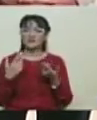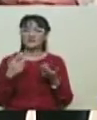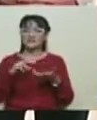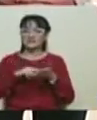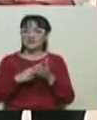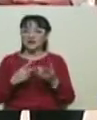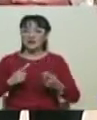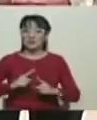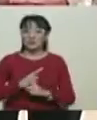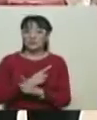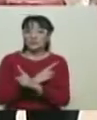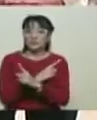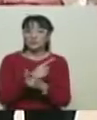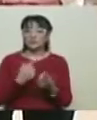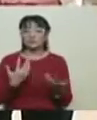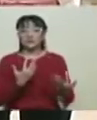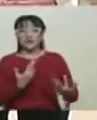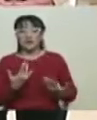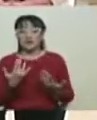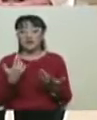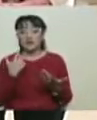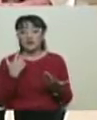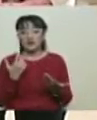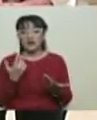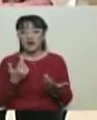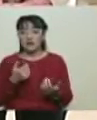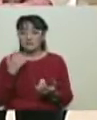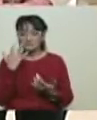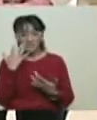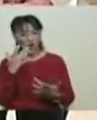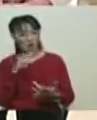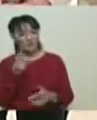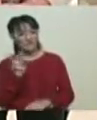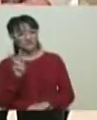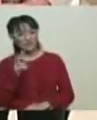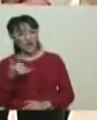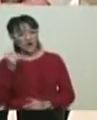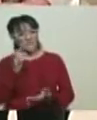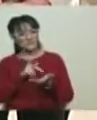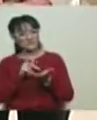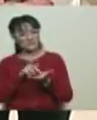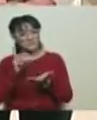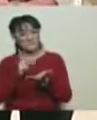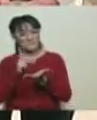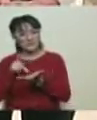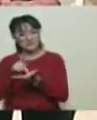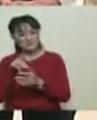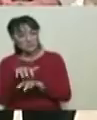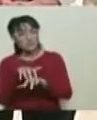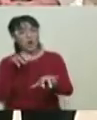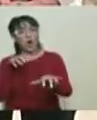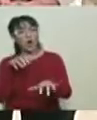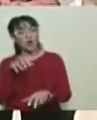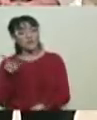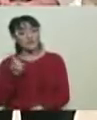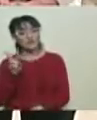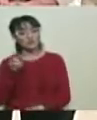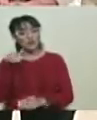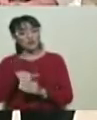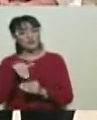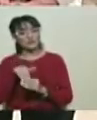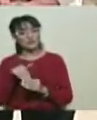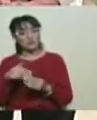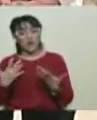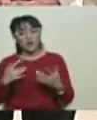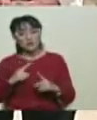desesperación ante la muestra de participación y el desarrollo de las elecciones en Venezuela. La